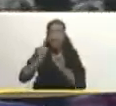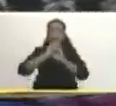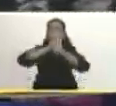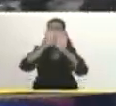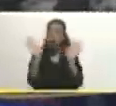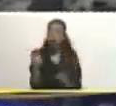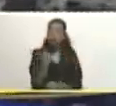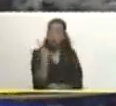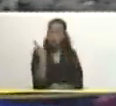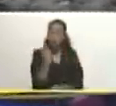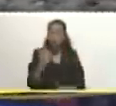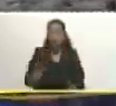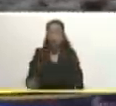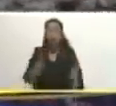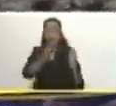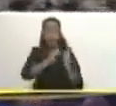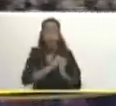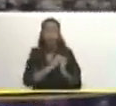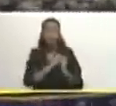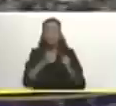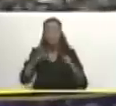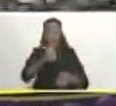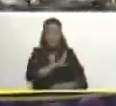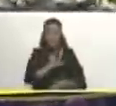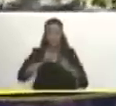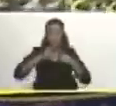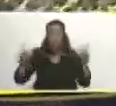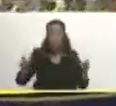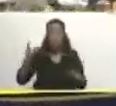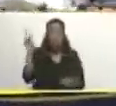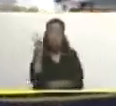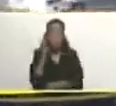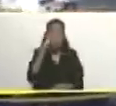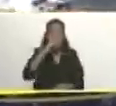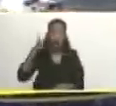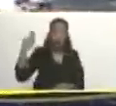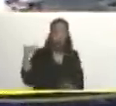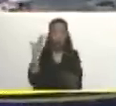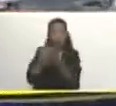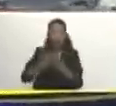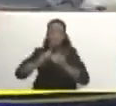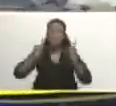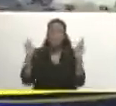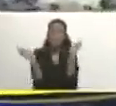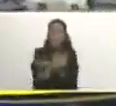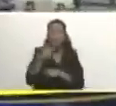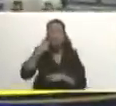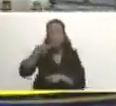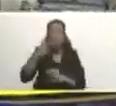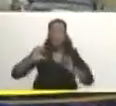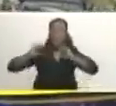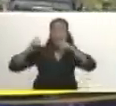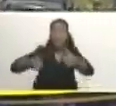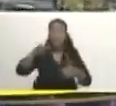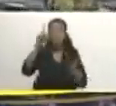que son los que correspondían a la Capitanía General de Venezuela ante la transformación política iniciada el 19 de